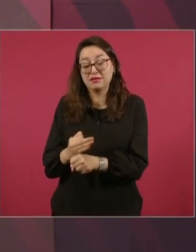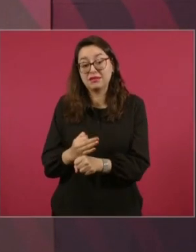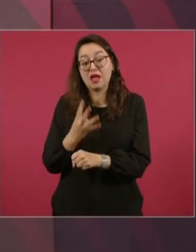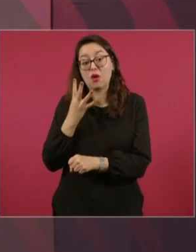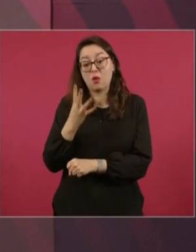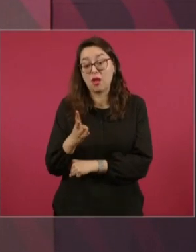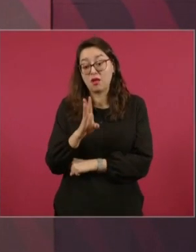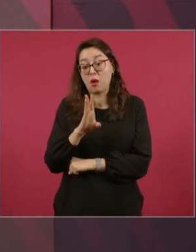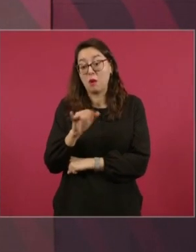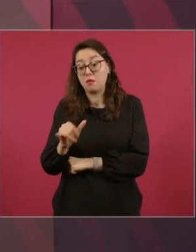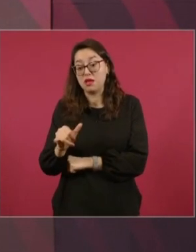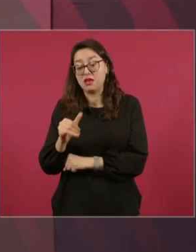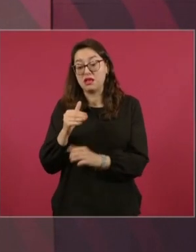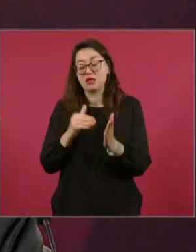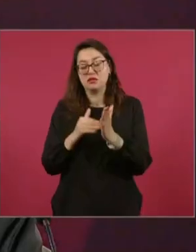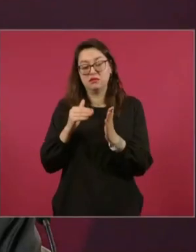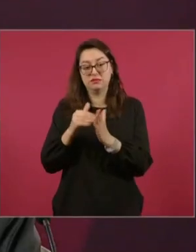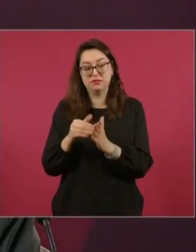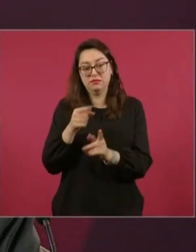En 5 años,